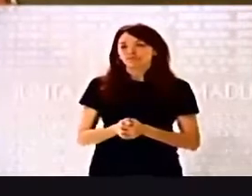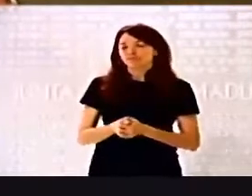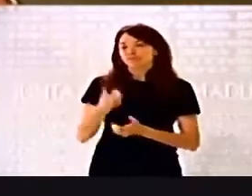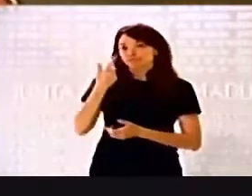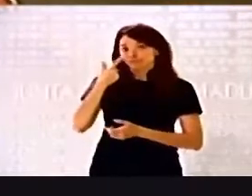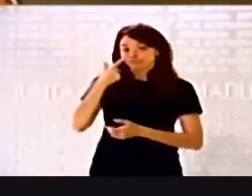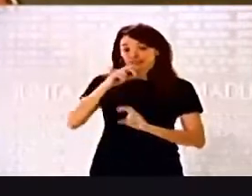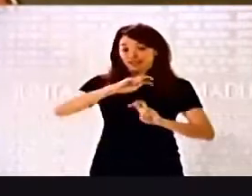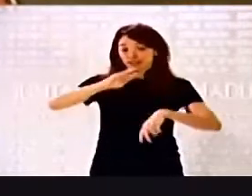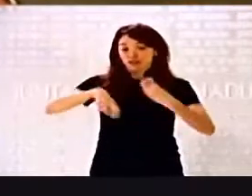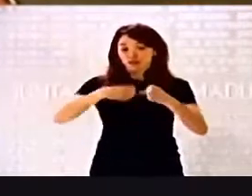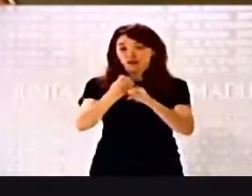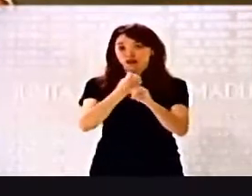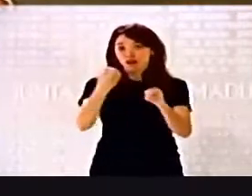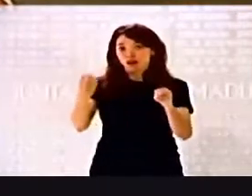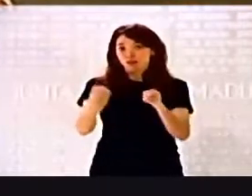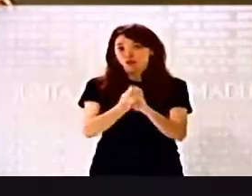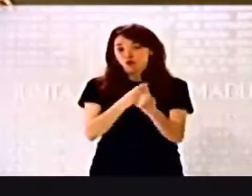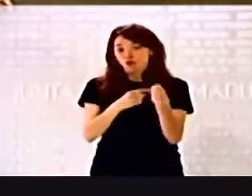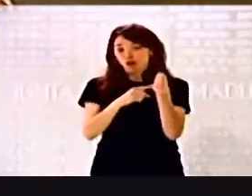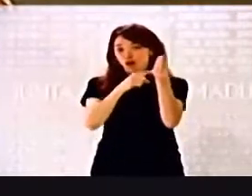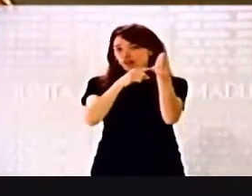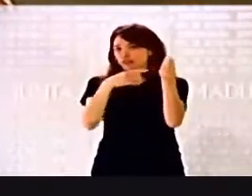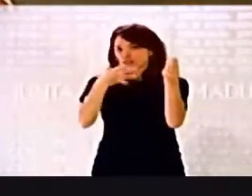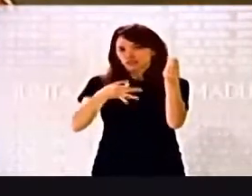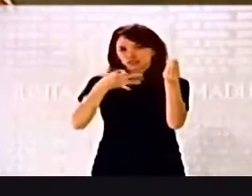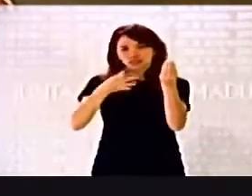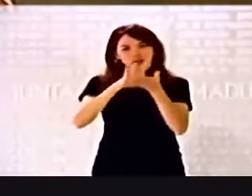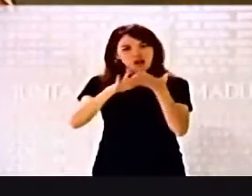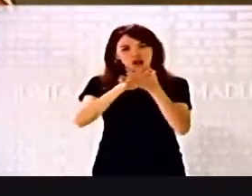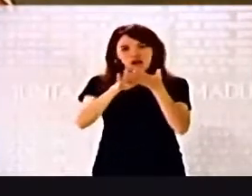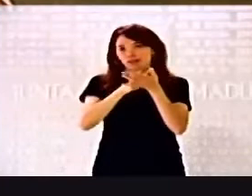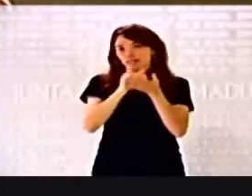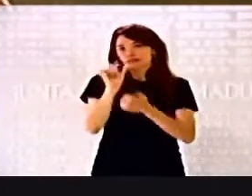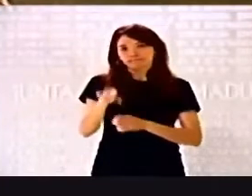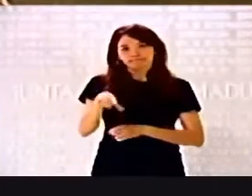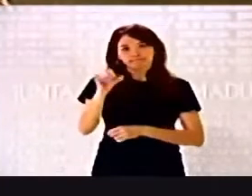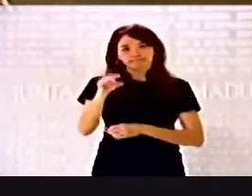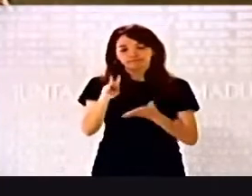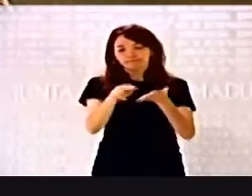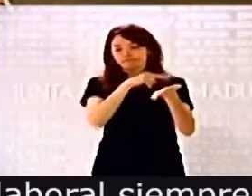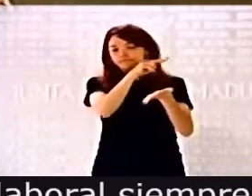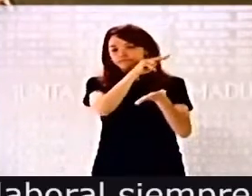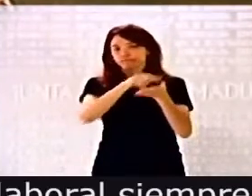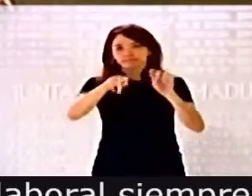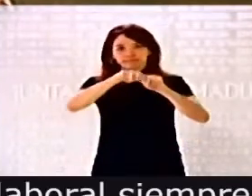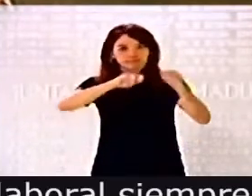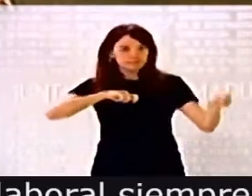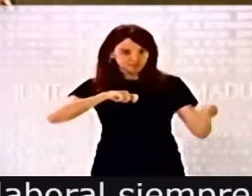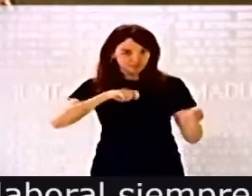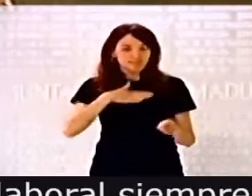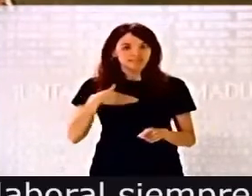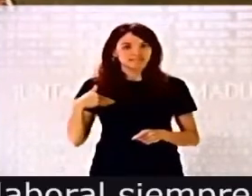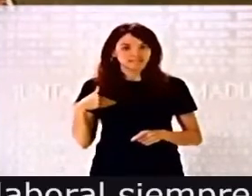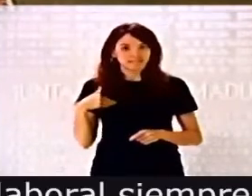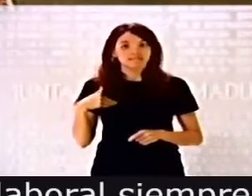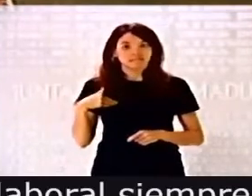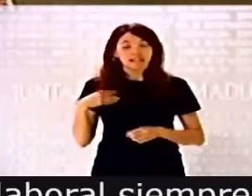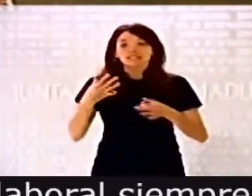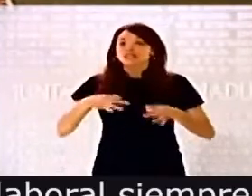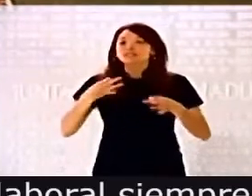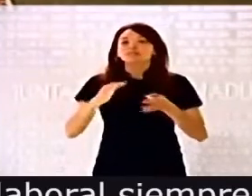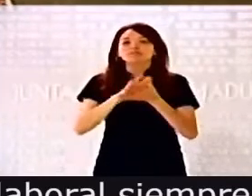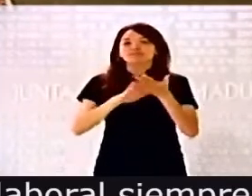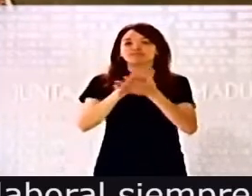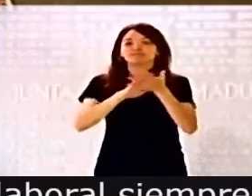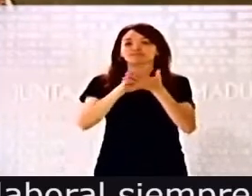reforma laboral siempre se ha hablado de ella, de la derogación de la reforma laboral. Y siempre se ha hablado